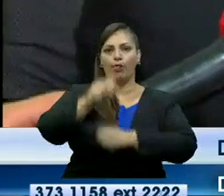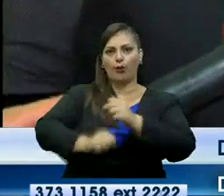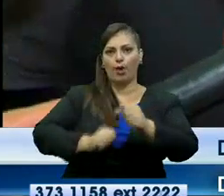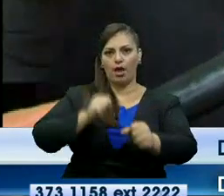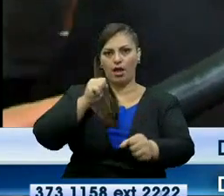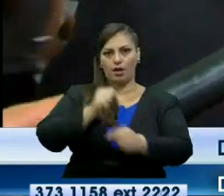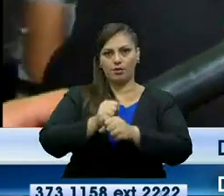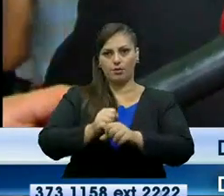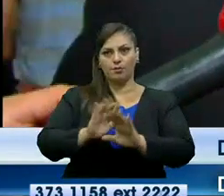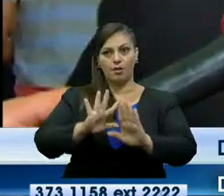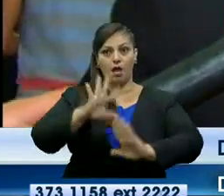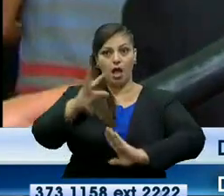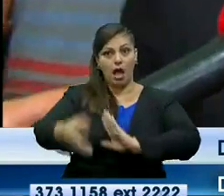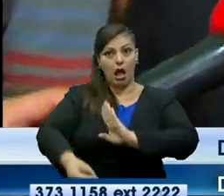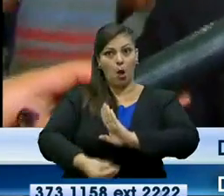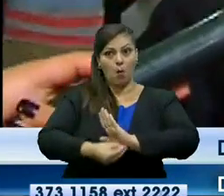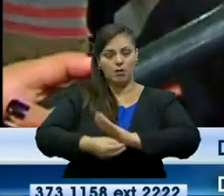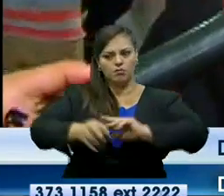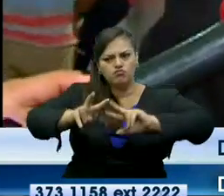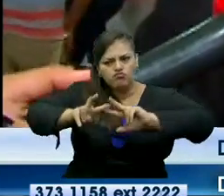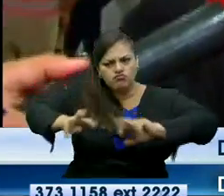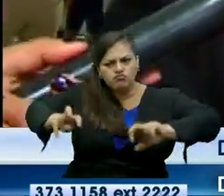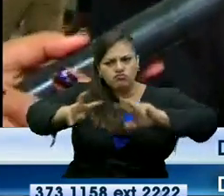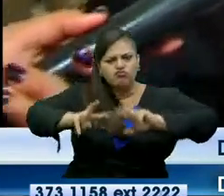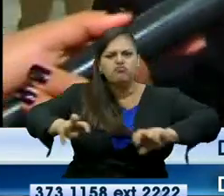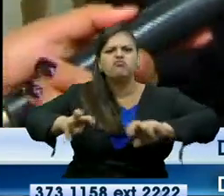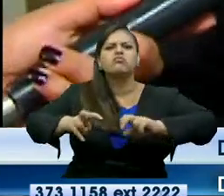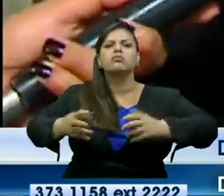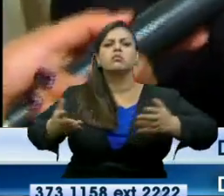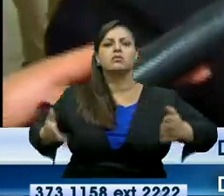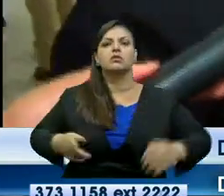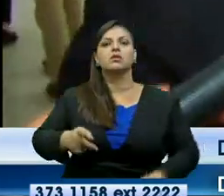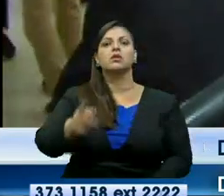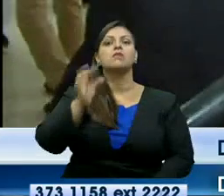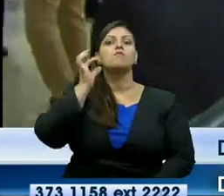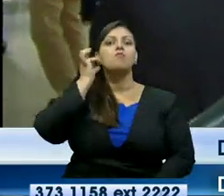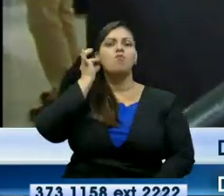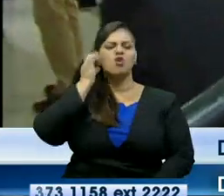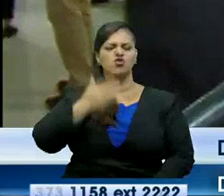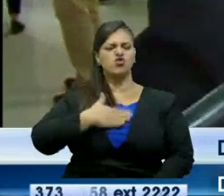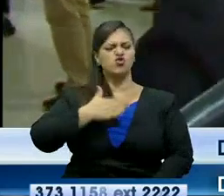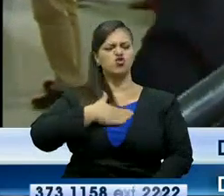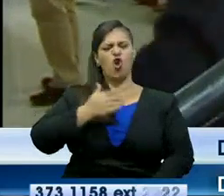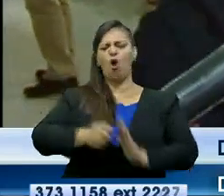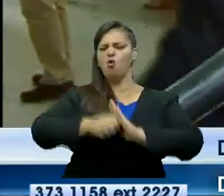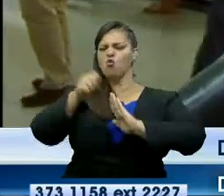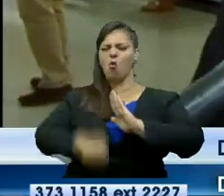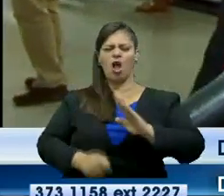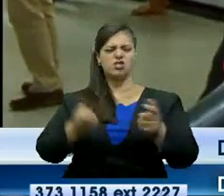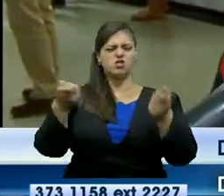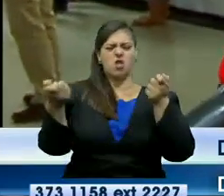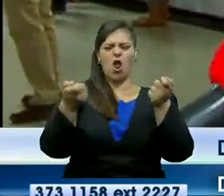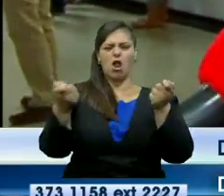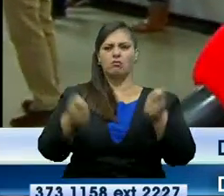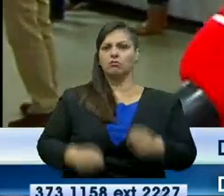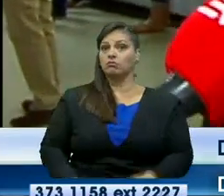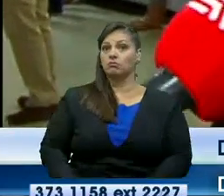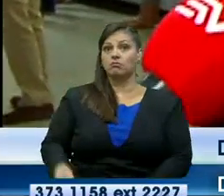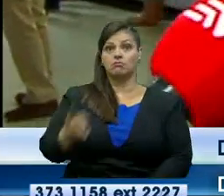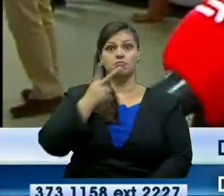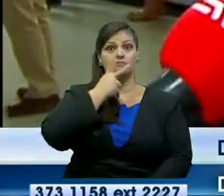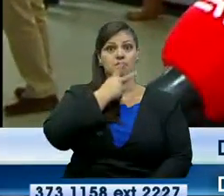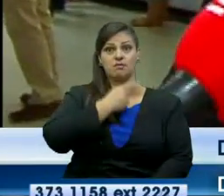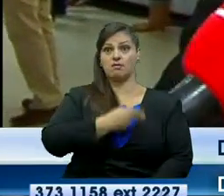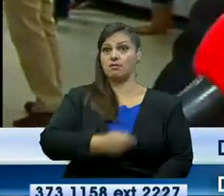otra indagación que también se está tramitando por usurpación de funciones, porque ese día la